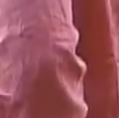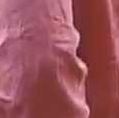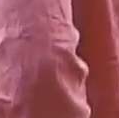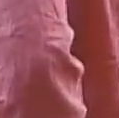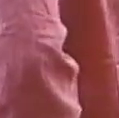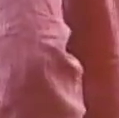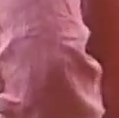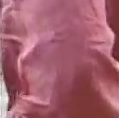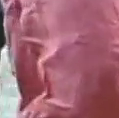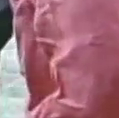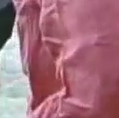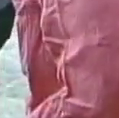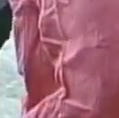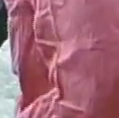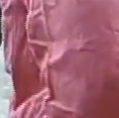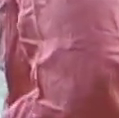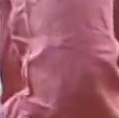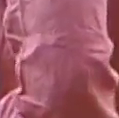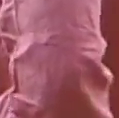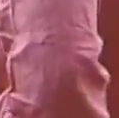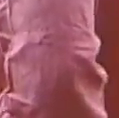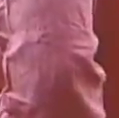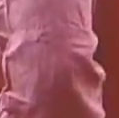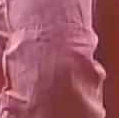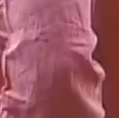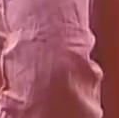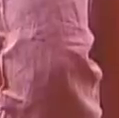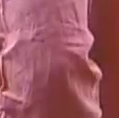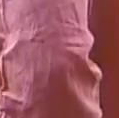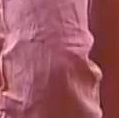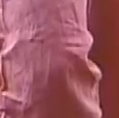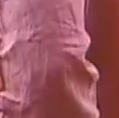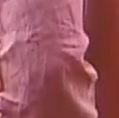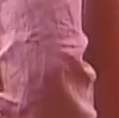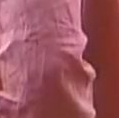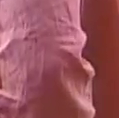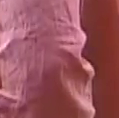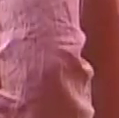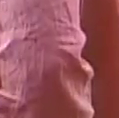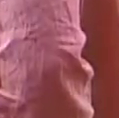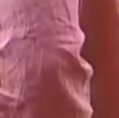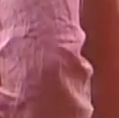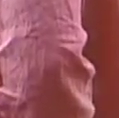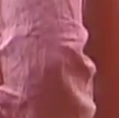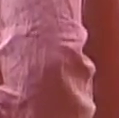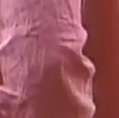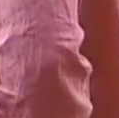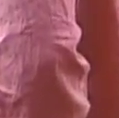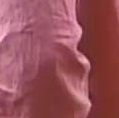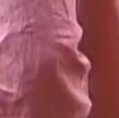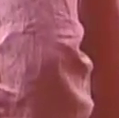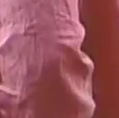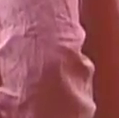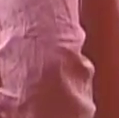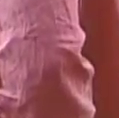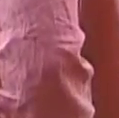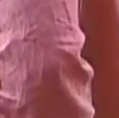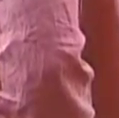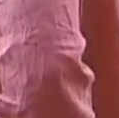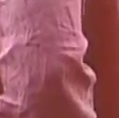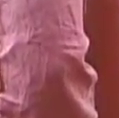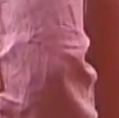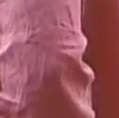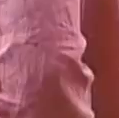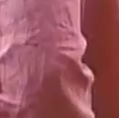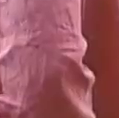observar allá en las imágenes, que es recibido además por el ministro para la Defensa, también por el ministro para el